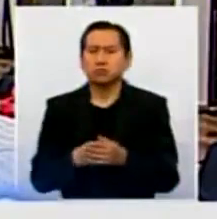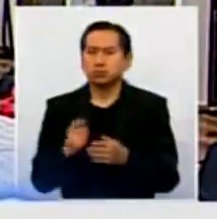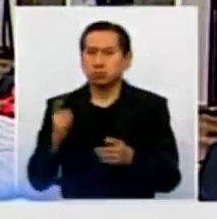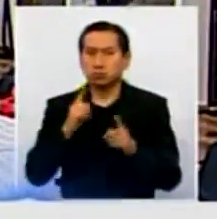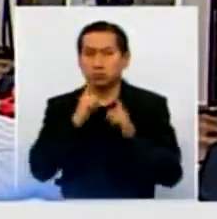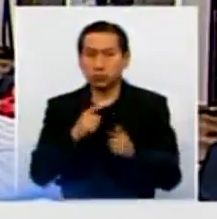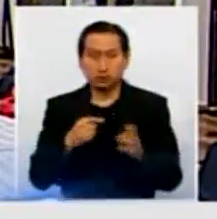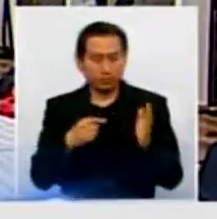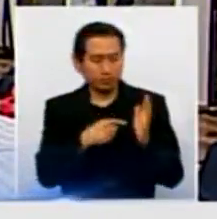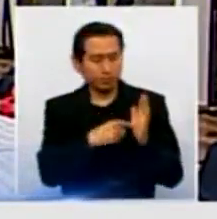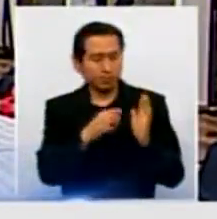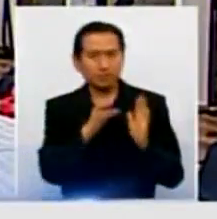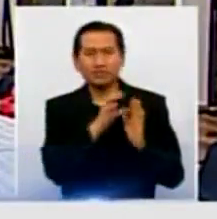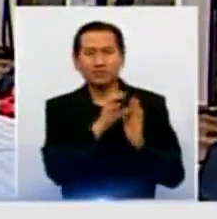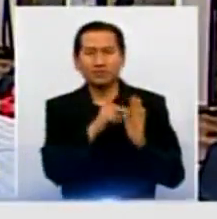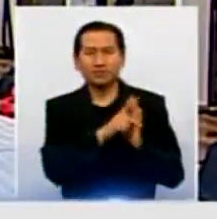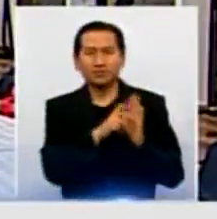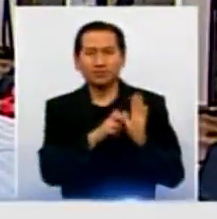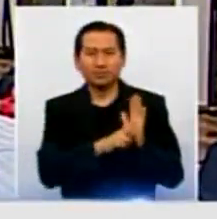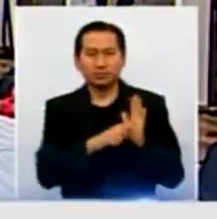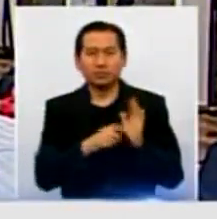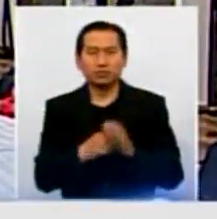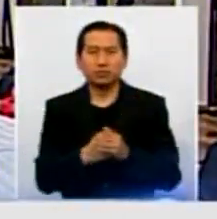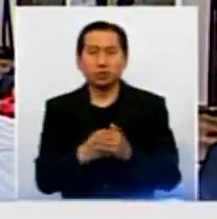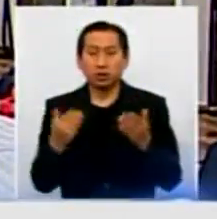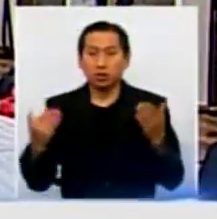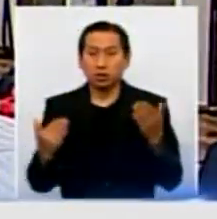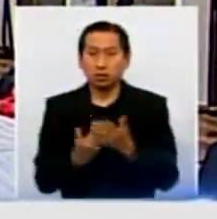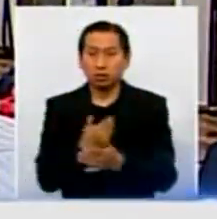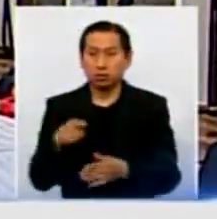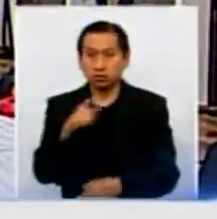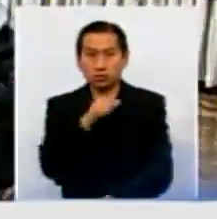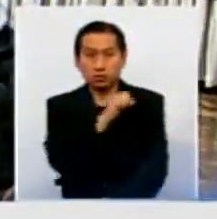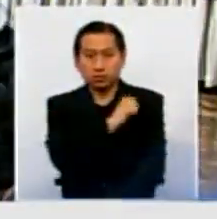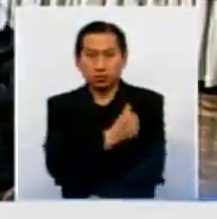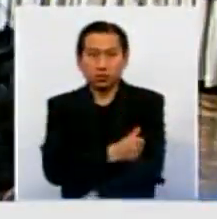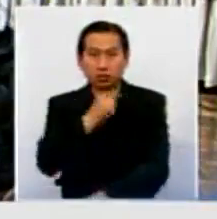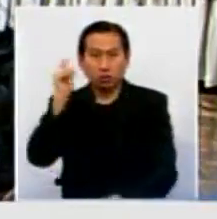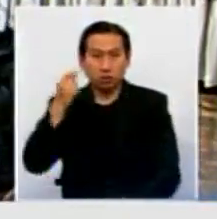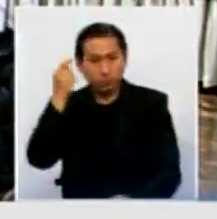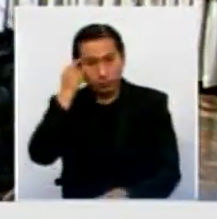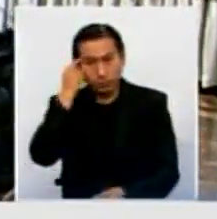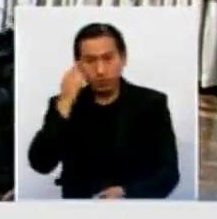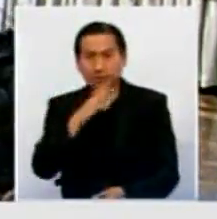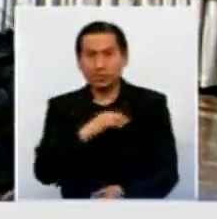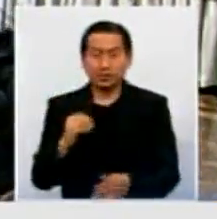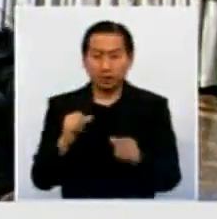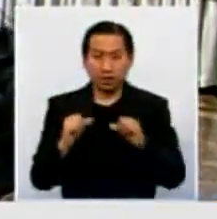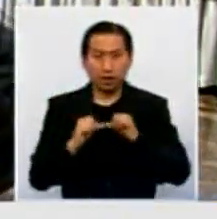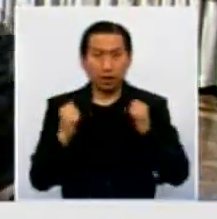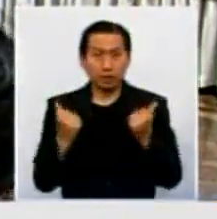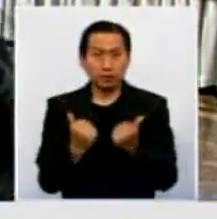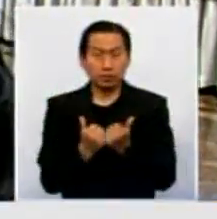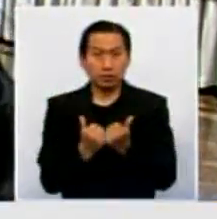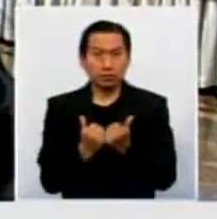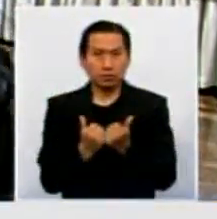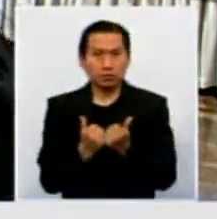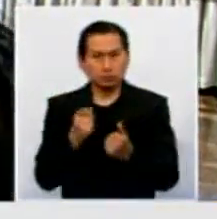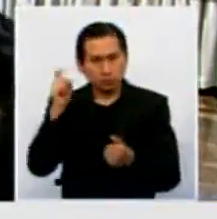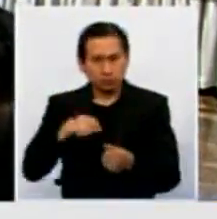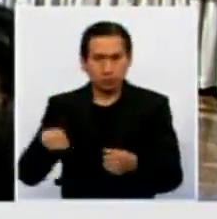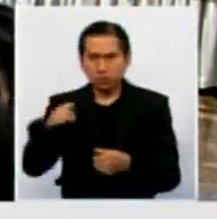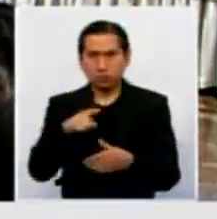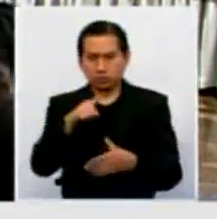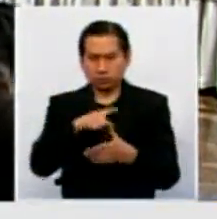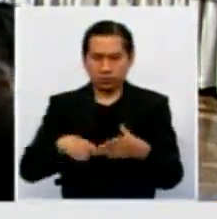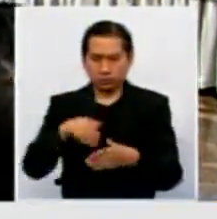mandato constitucional de que las nuevas autoridades del Poder Ejecutivo y del Poder Legislativo sean